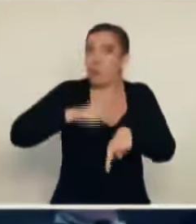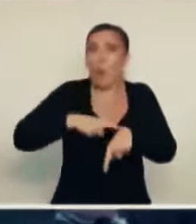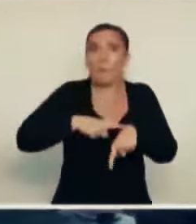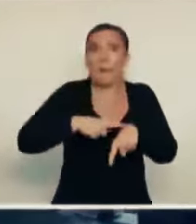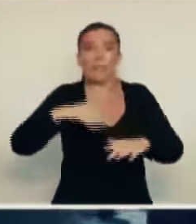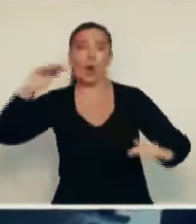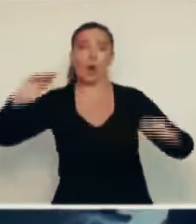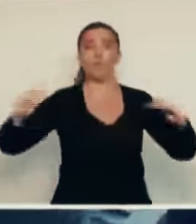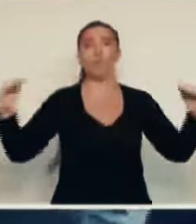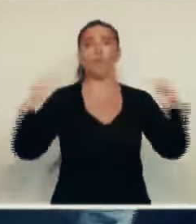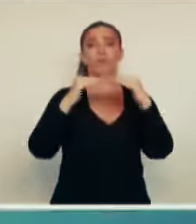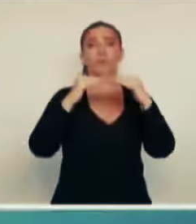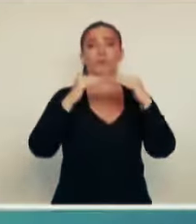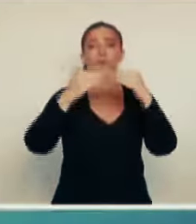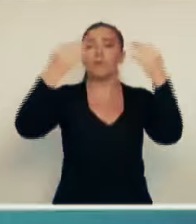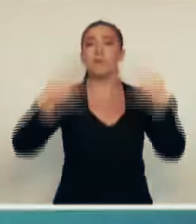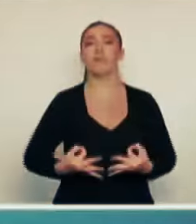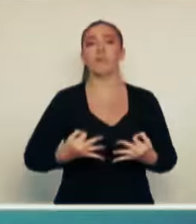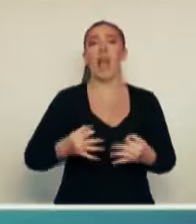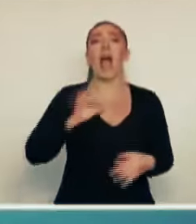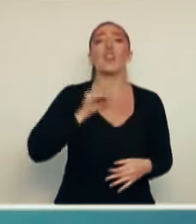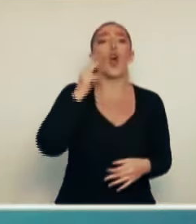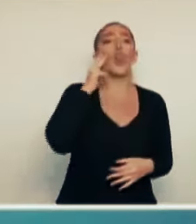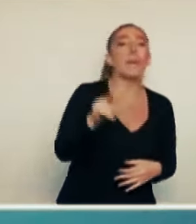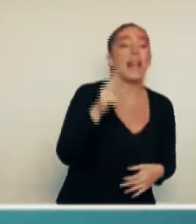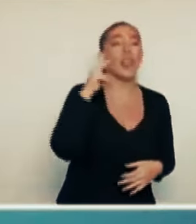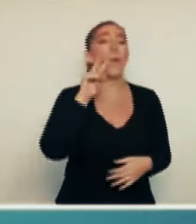año 2000 y 2001